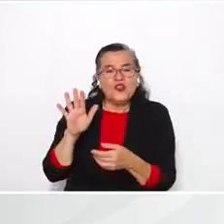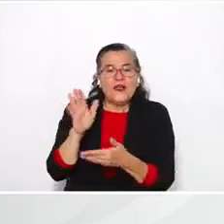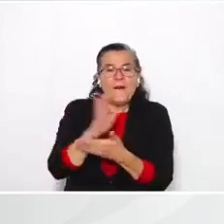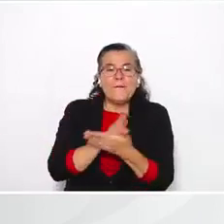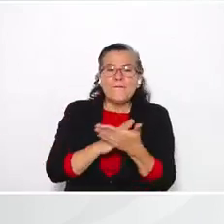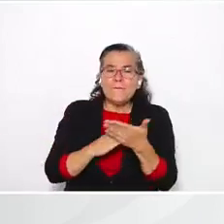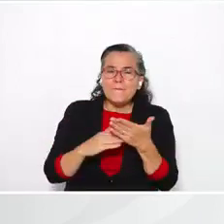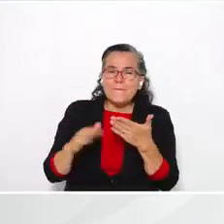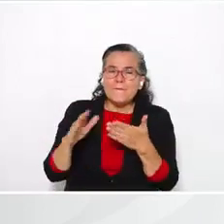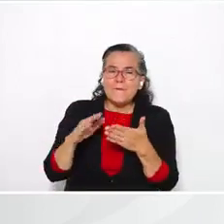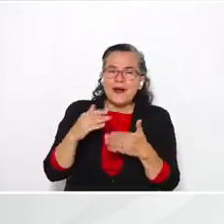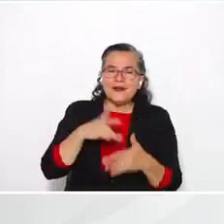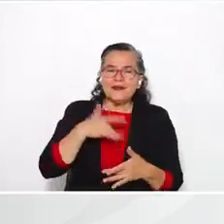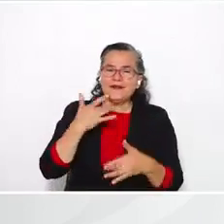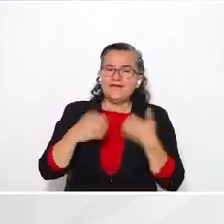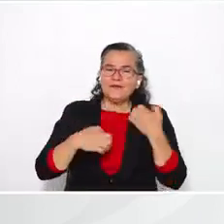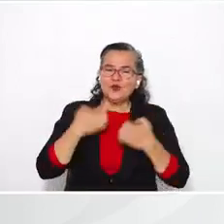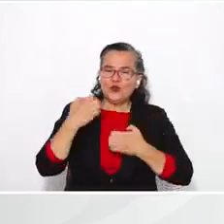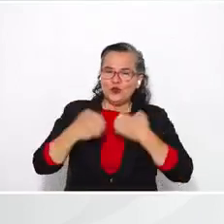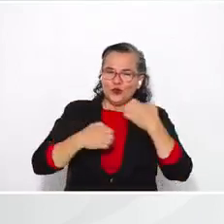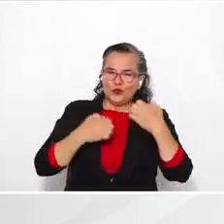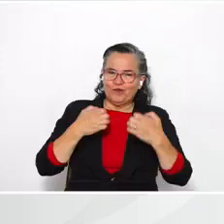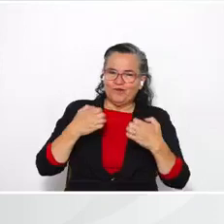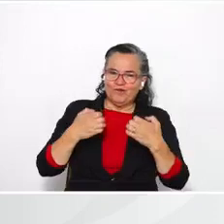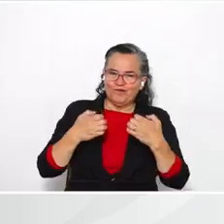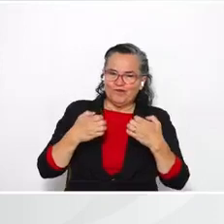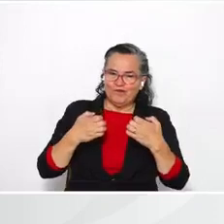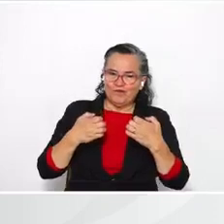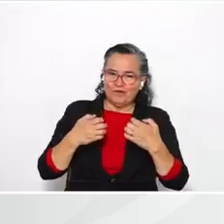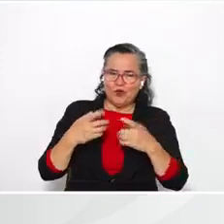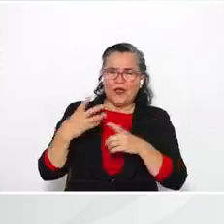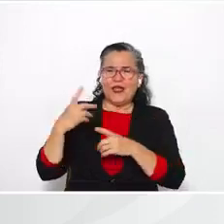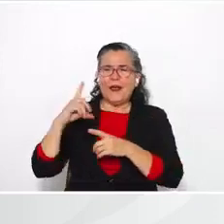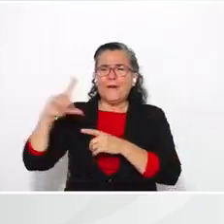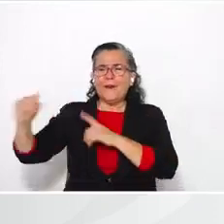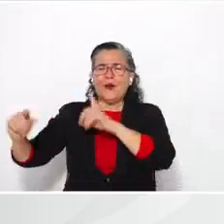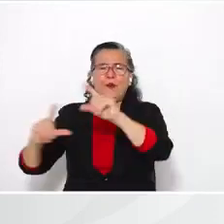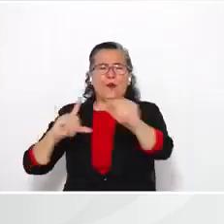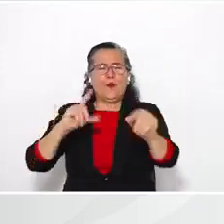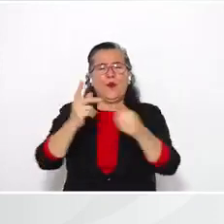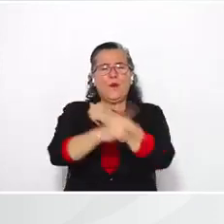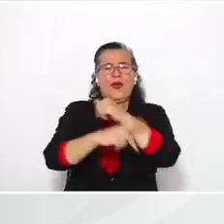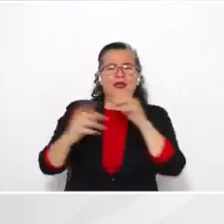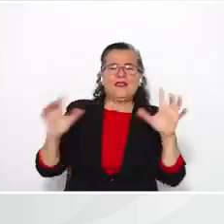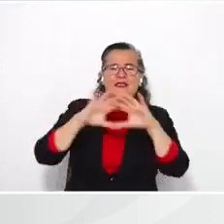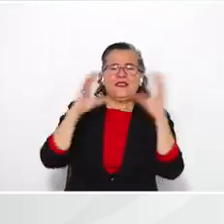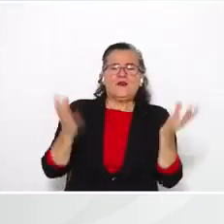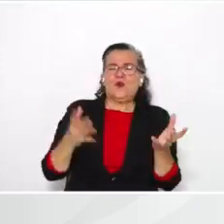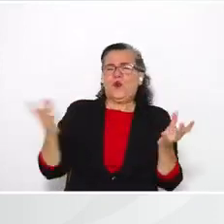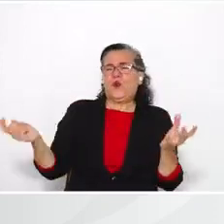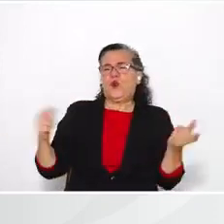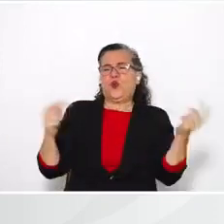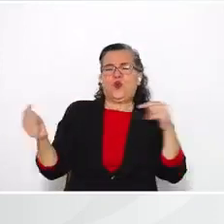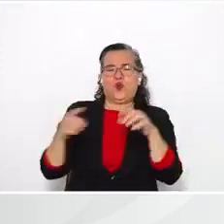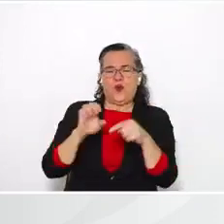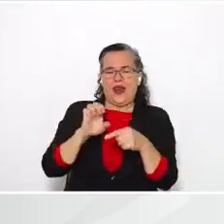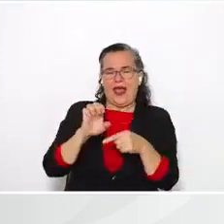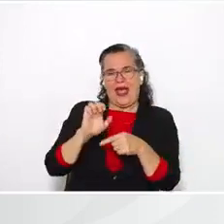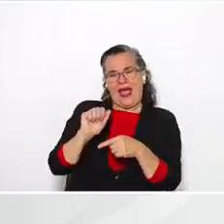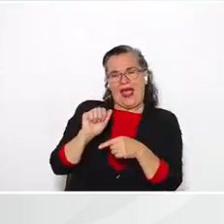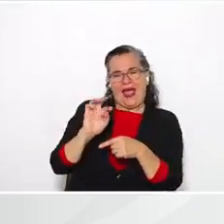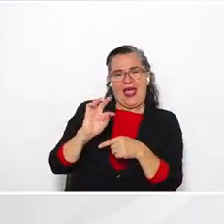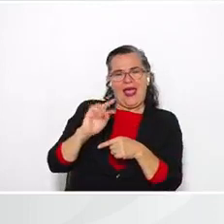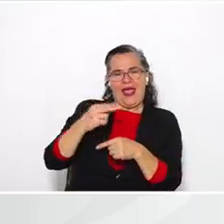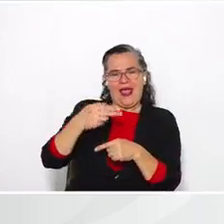parte sentimental, ¿verdad? Más que venían de muchos países y a la ERT. Entonces,